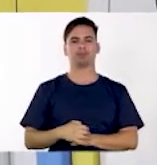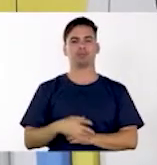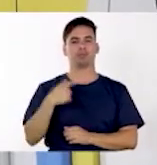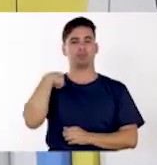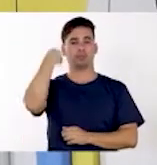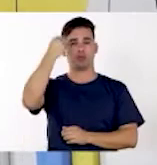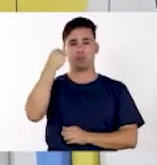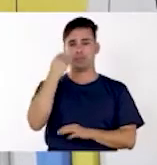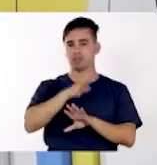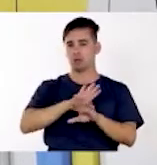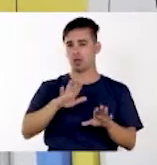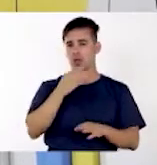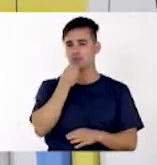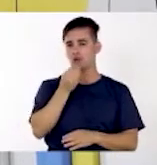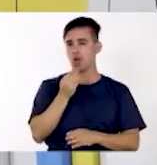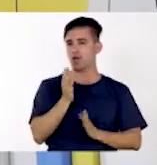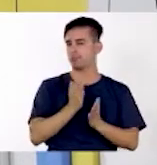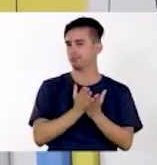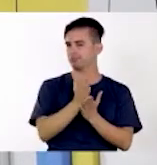pueden seguir